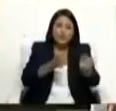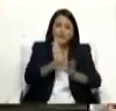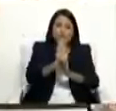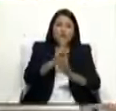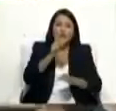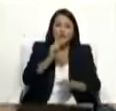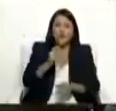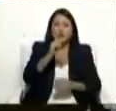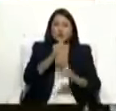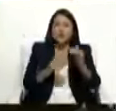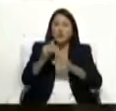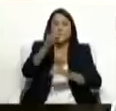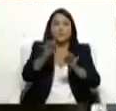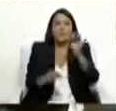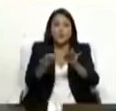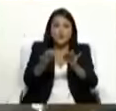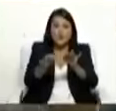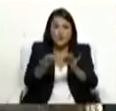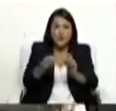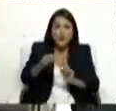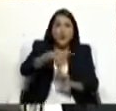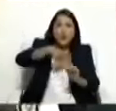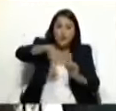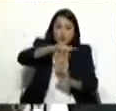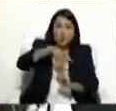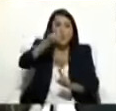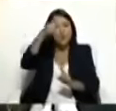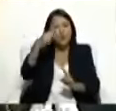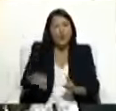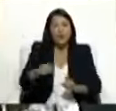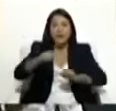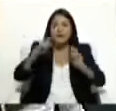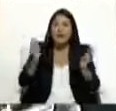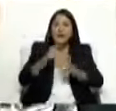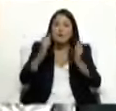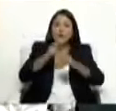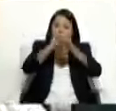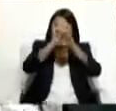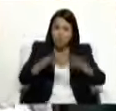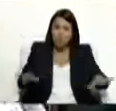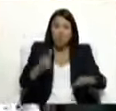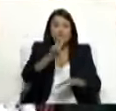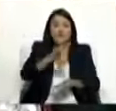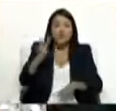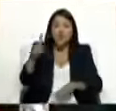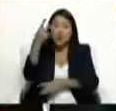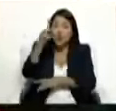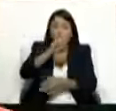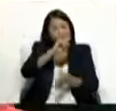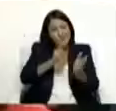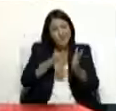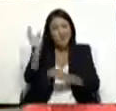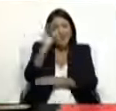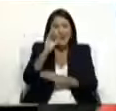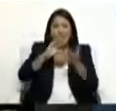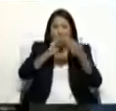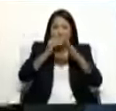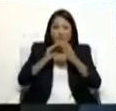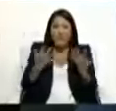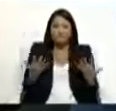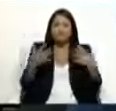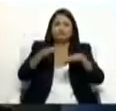Nosotros estamos en una campaña a nivel de Caracas, las 22 parroquias, todas las comunidades. Esa es la